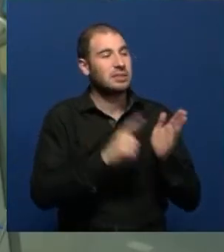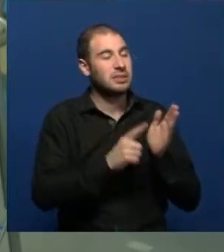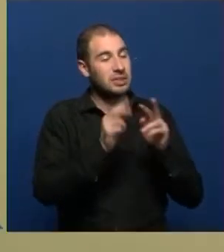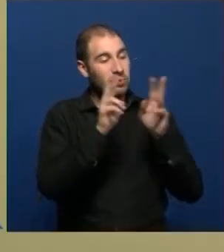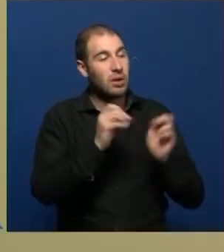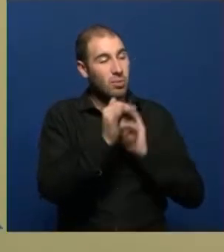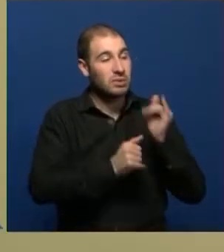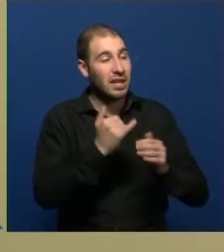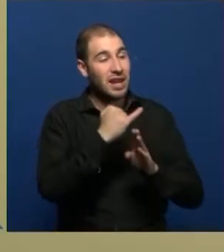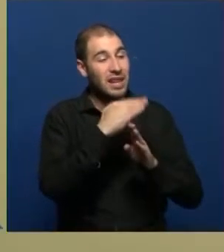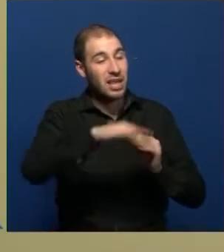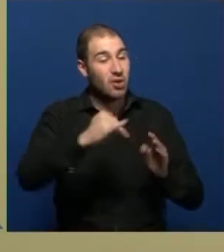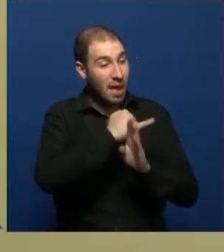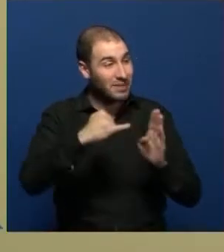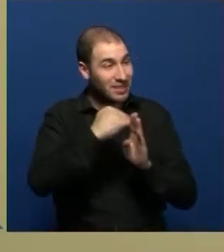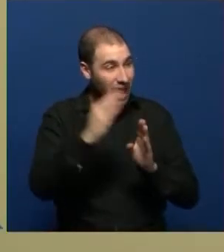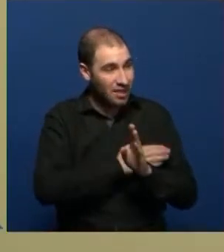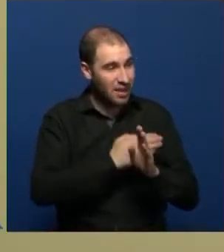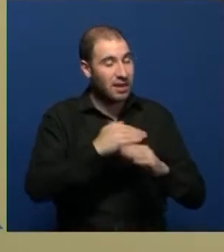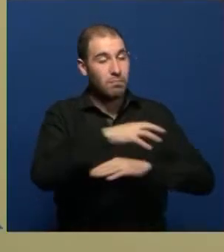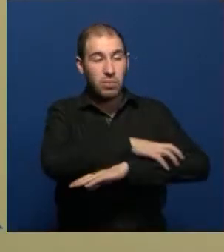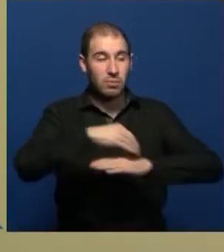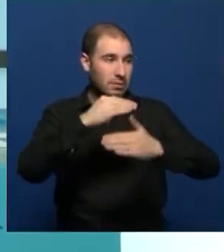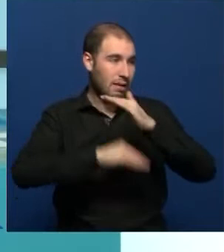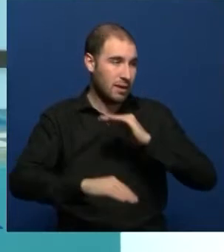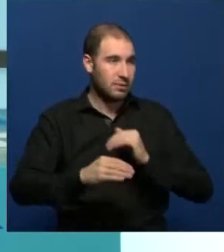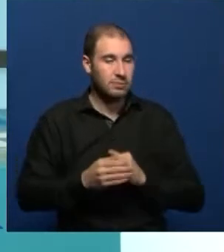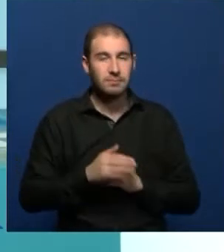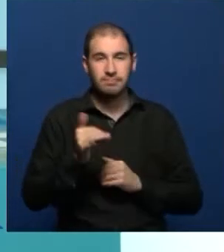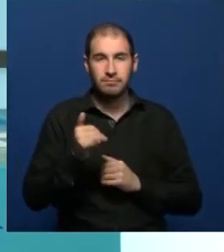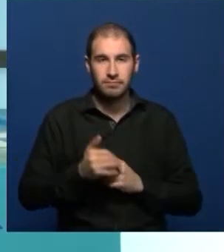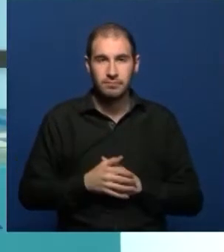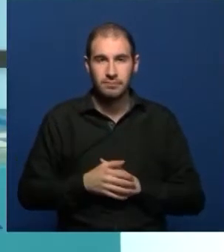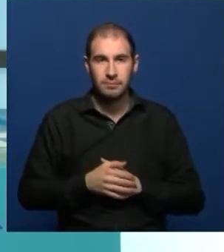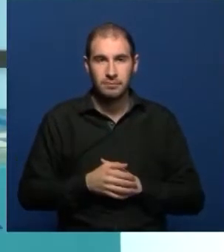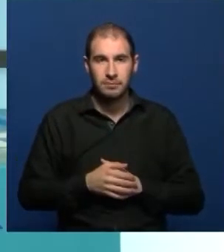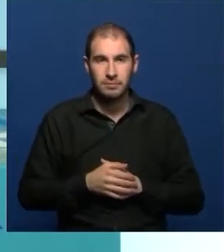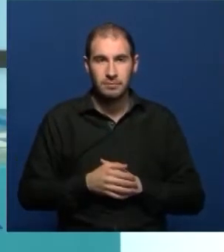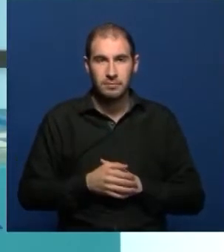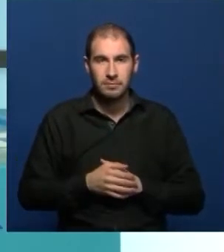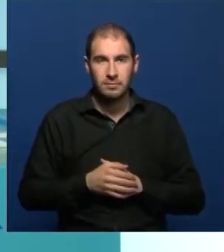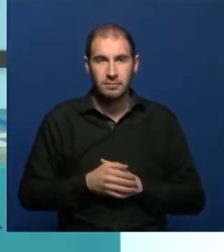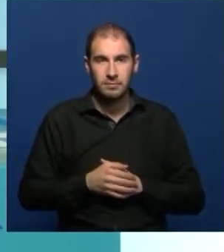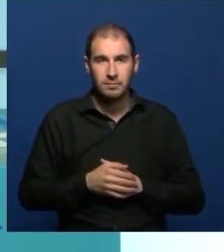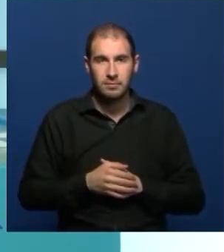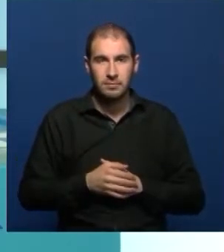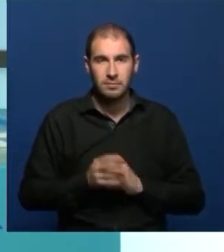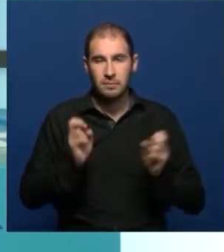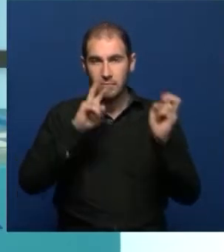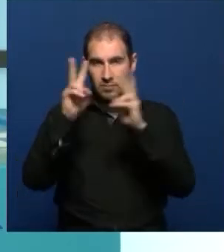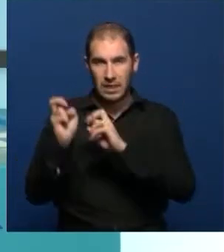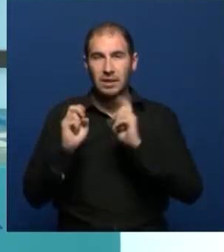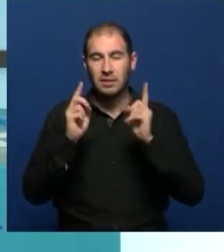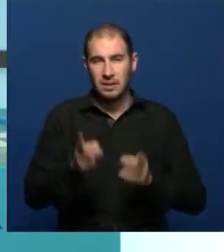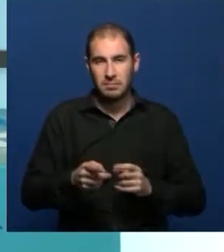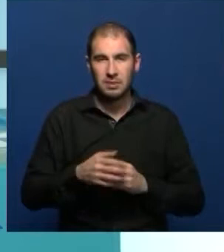de eso, la mitad de los niños en el país están por debajo de la línea de la pobreza. Exacto. Sí. Otro tema que